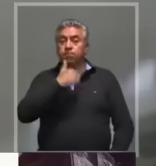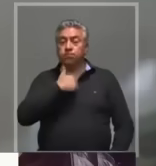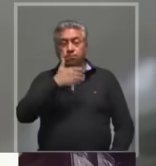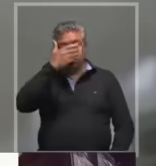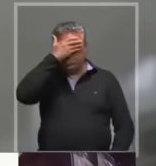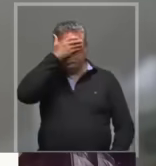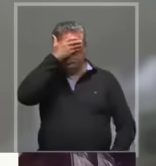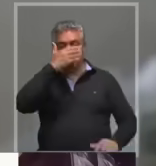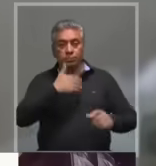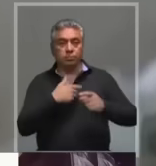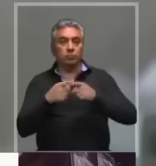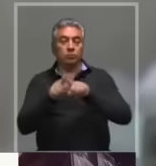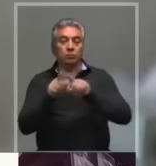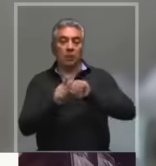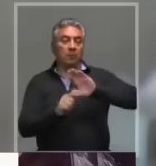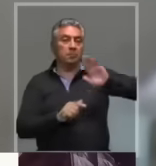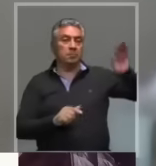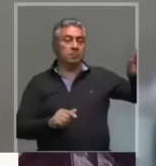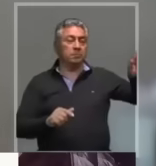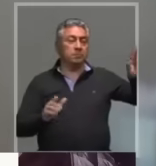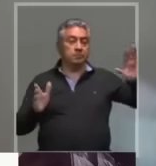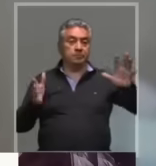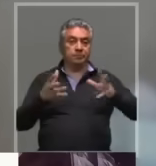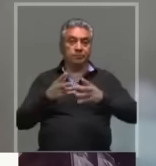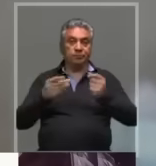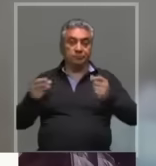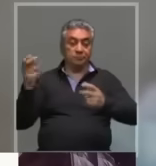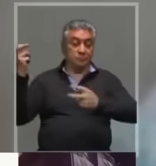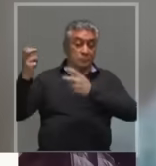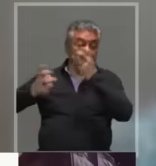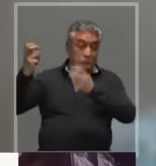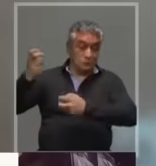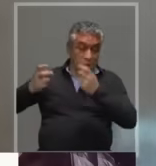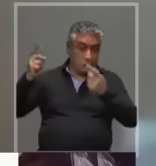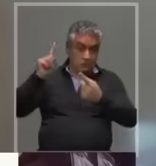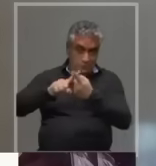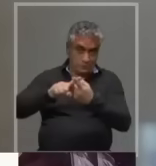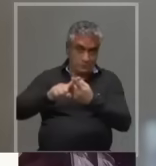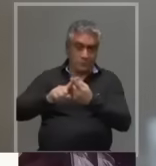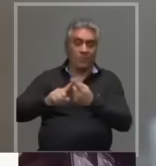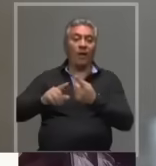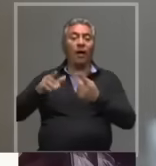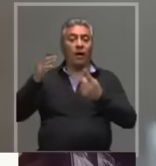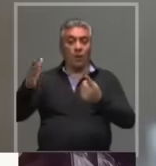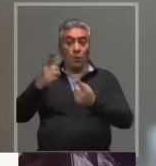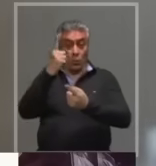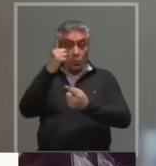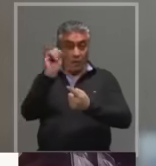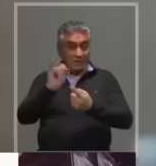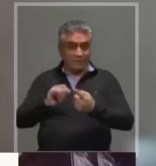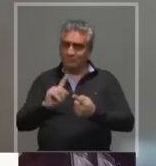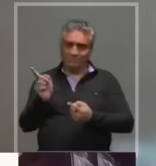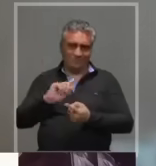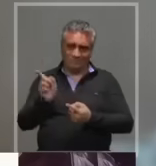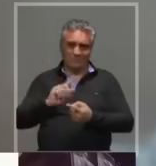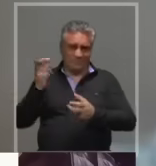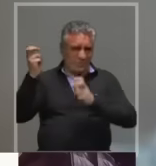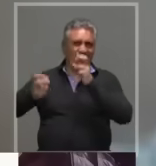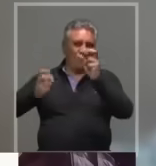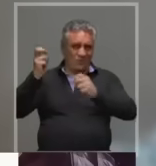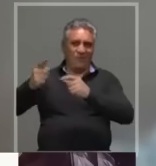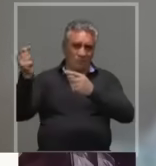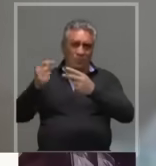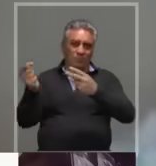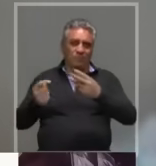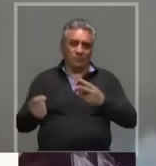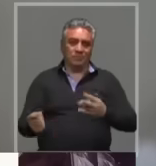y han pasado cosas, han pasado robos, no solamente una vez. Entonces, es como,